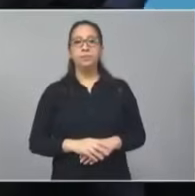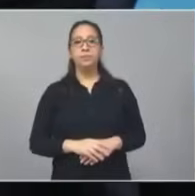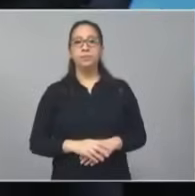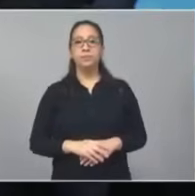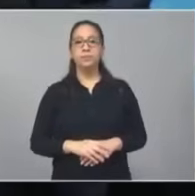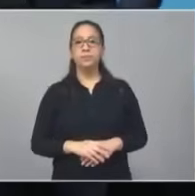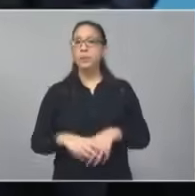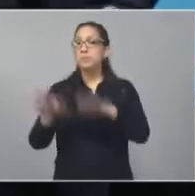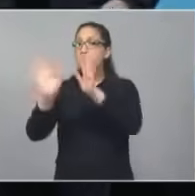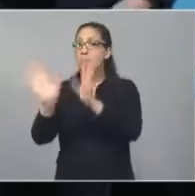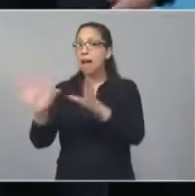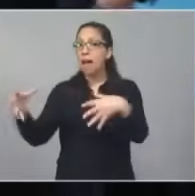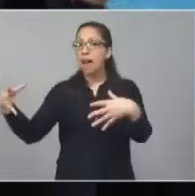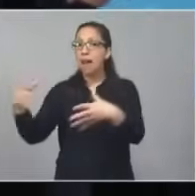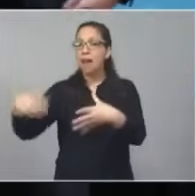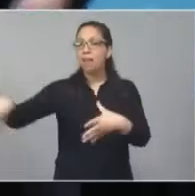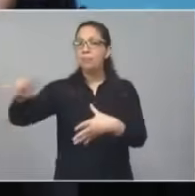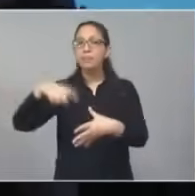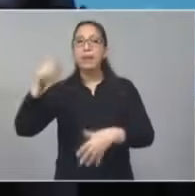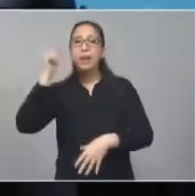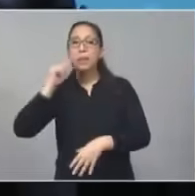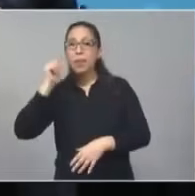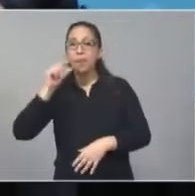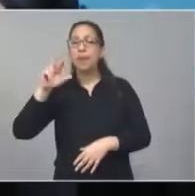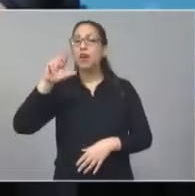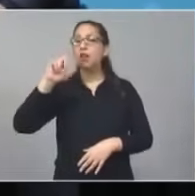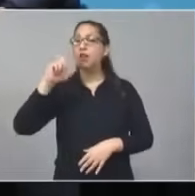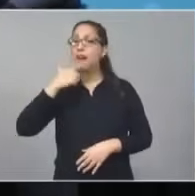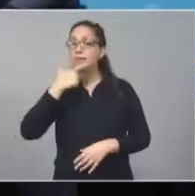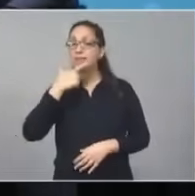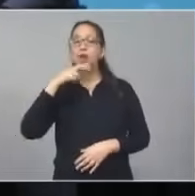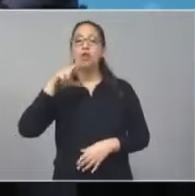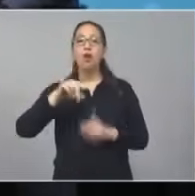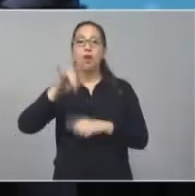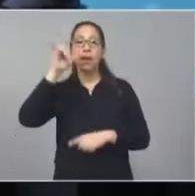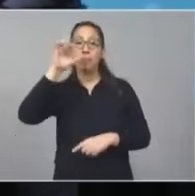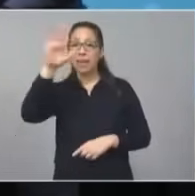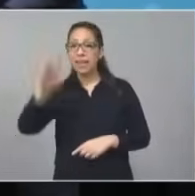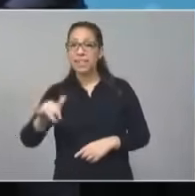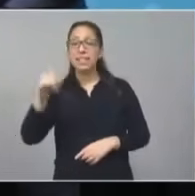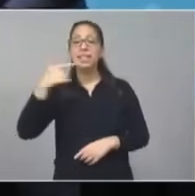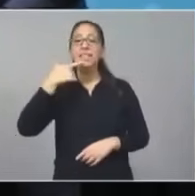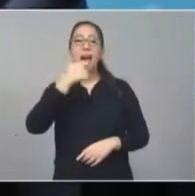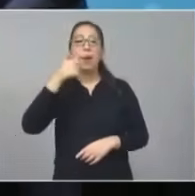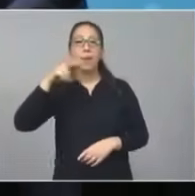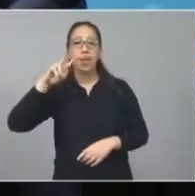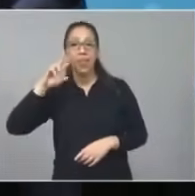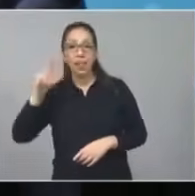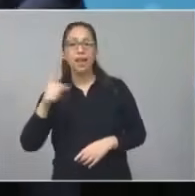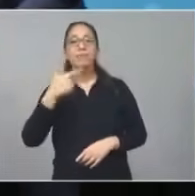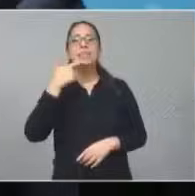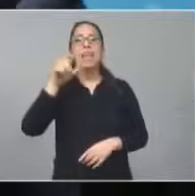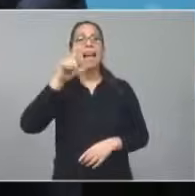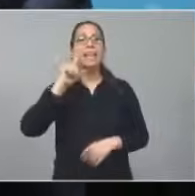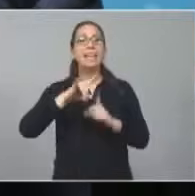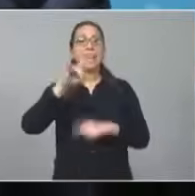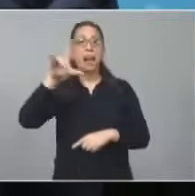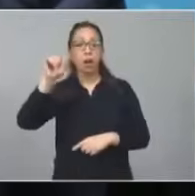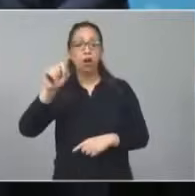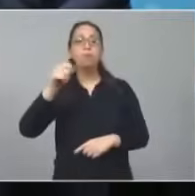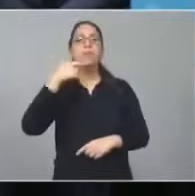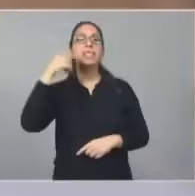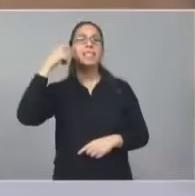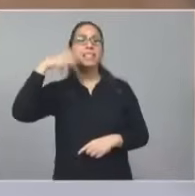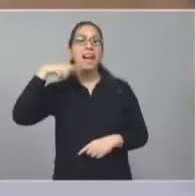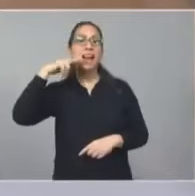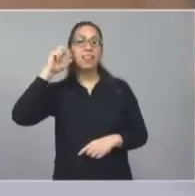Se van preparando los municipios de Rivadavia, Rojas, Roque Pérez, Saavedra, Saliqueló, Salto, San Andrés de Quiles, San